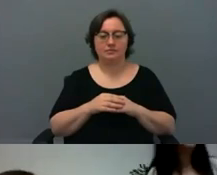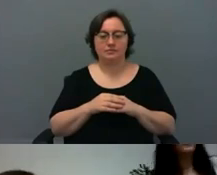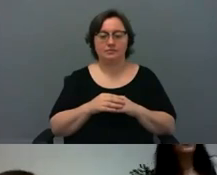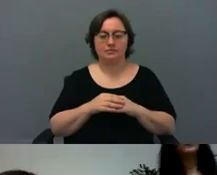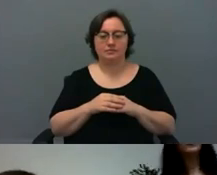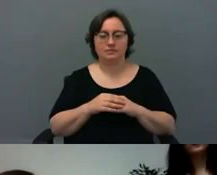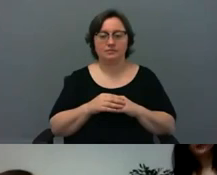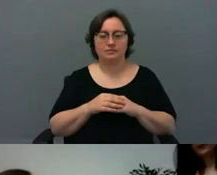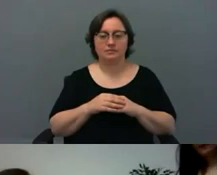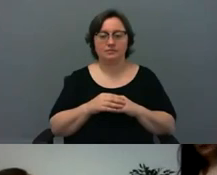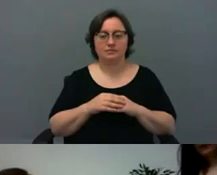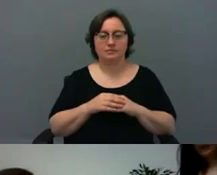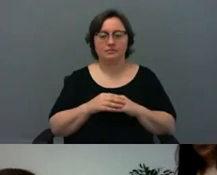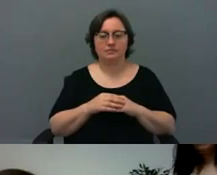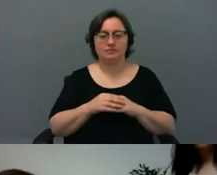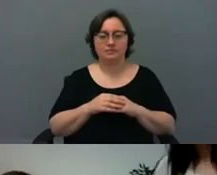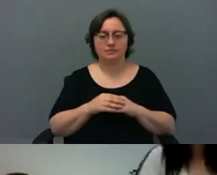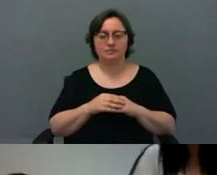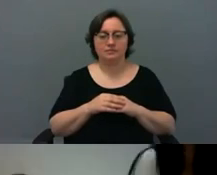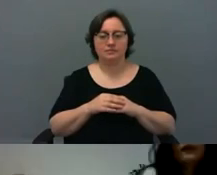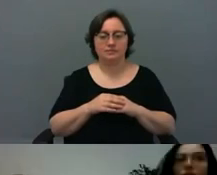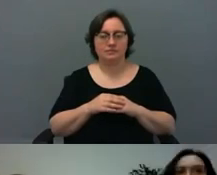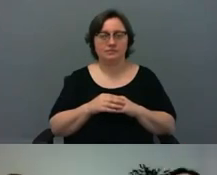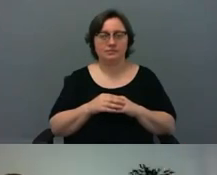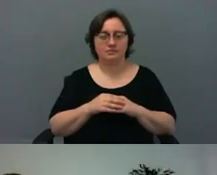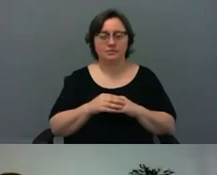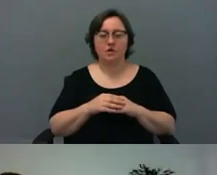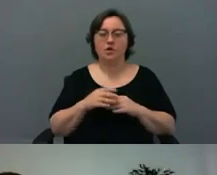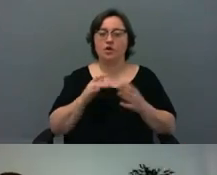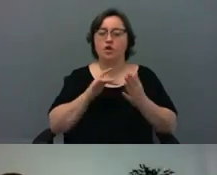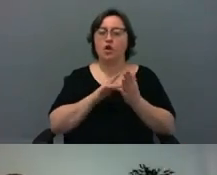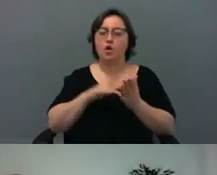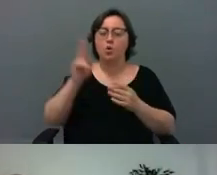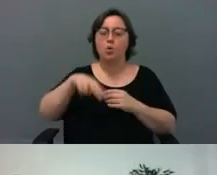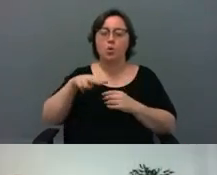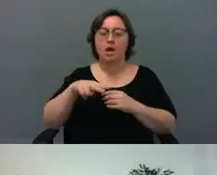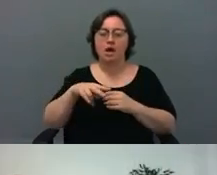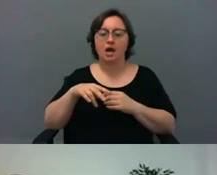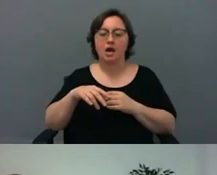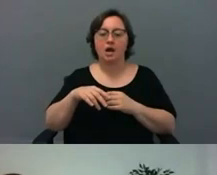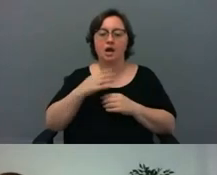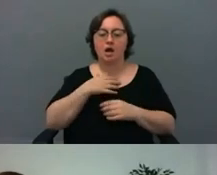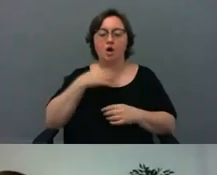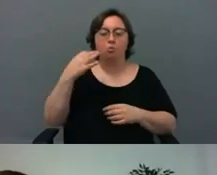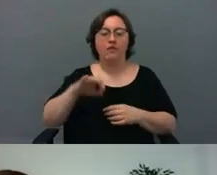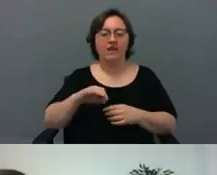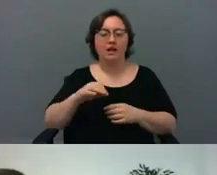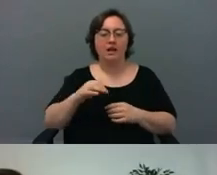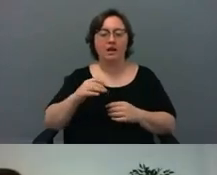Yo nunca me voy a poner ir aunque a un